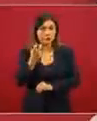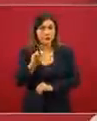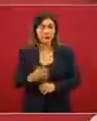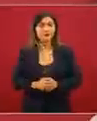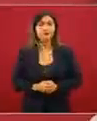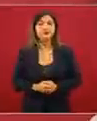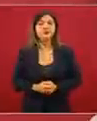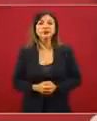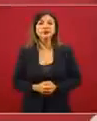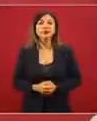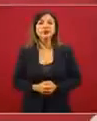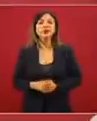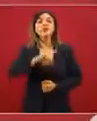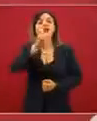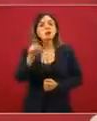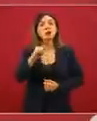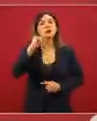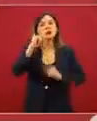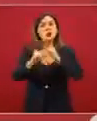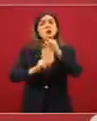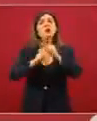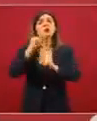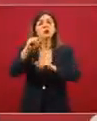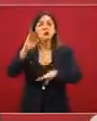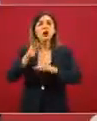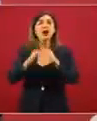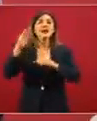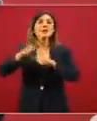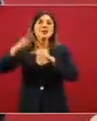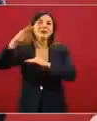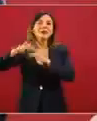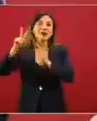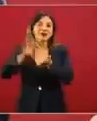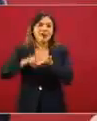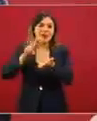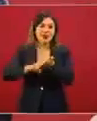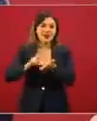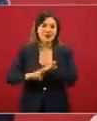Y poco a poco se ha ido apreciando.